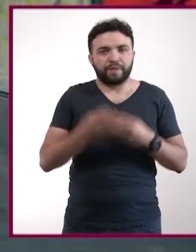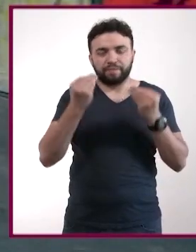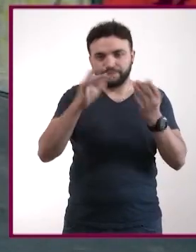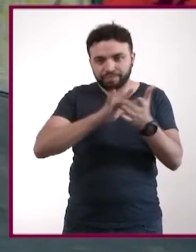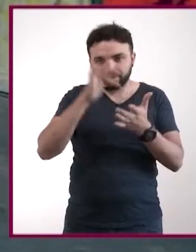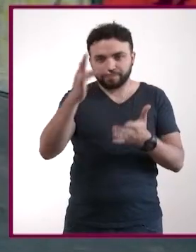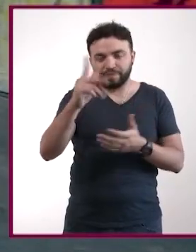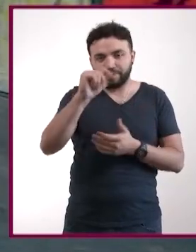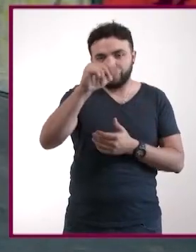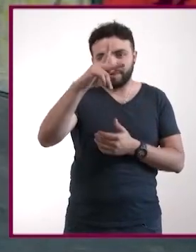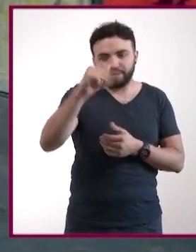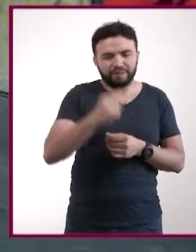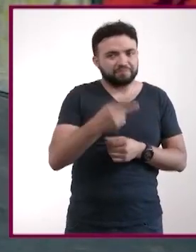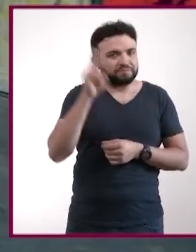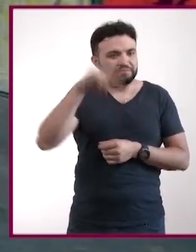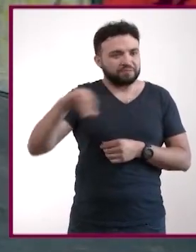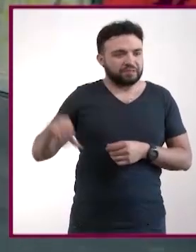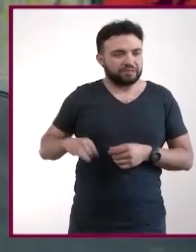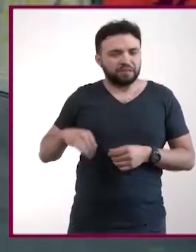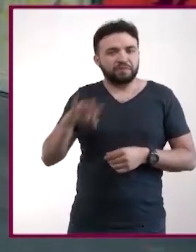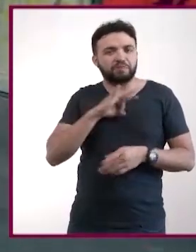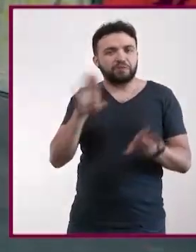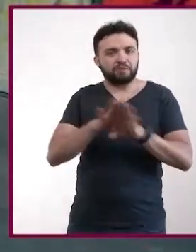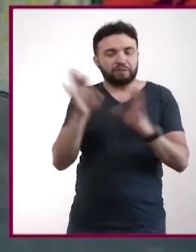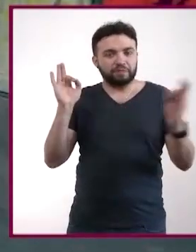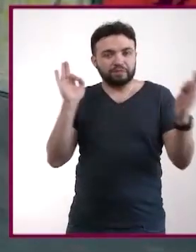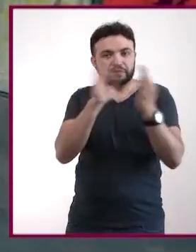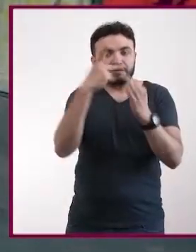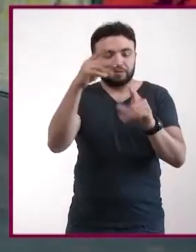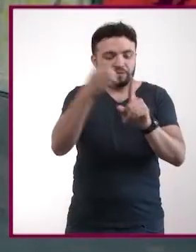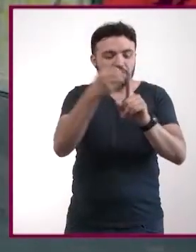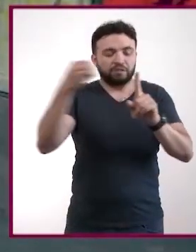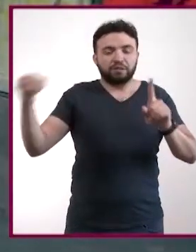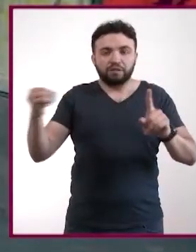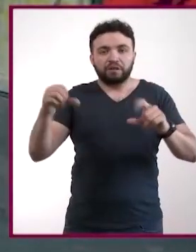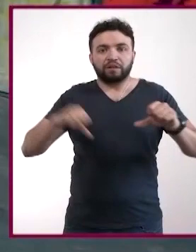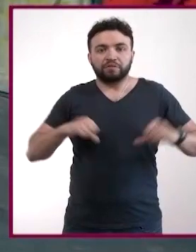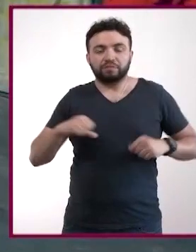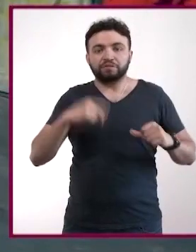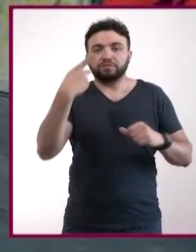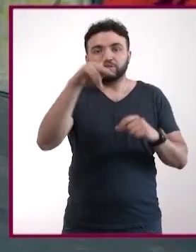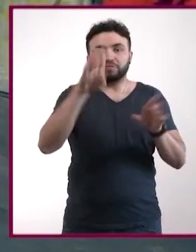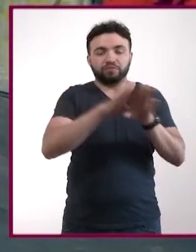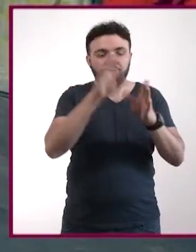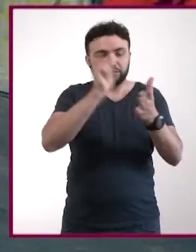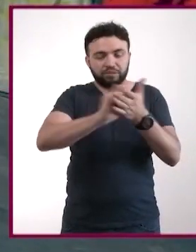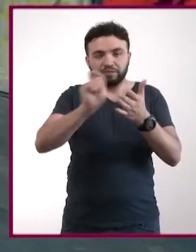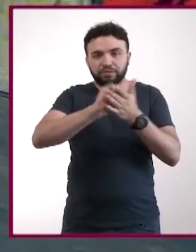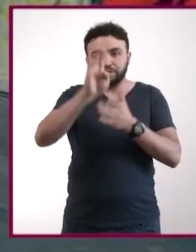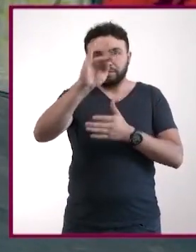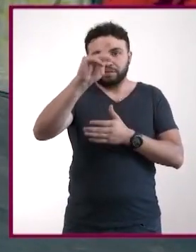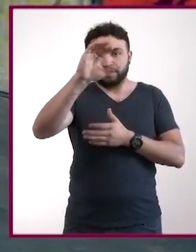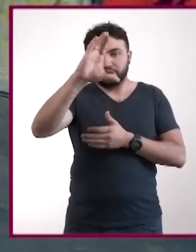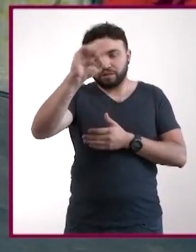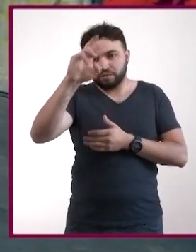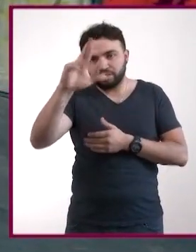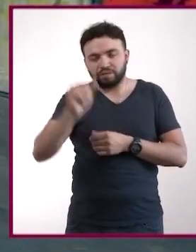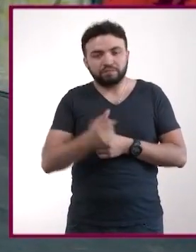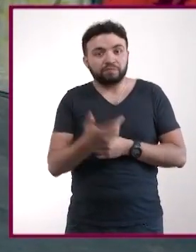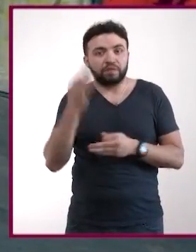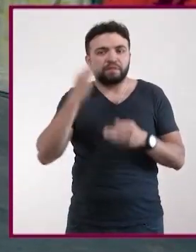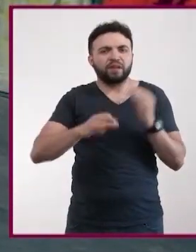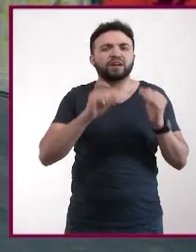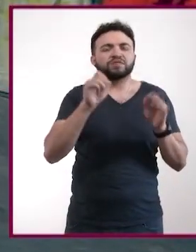Muchas gracias, Taka. Qué interesante podernos acercar a la obra de un artista a través de sus bitácoras de dibujo. Al final, se convierten